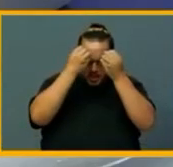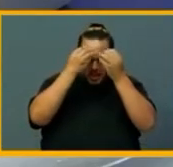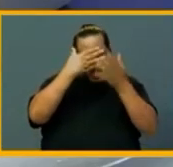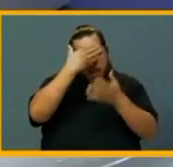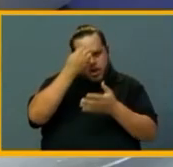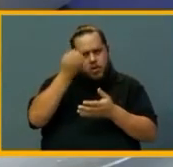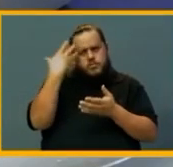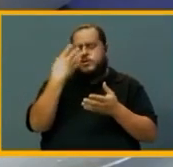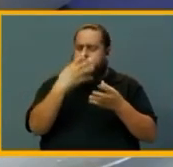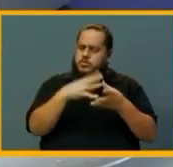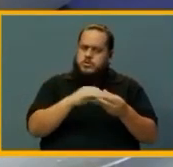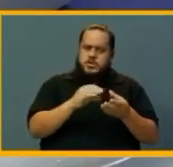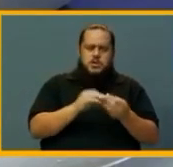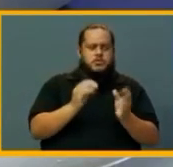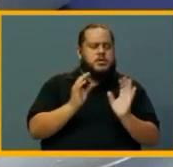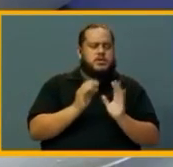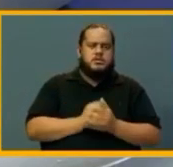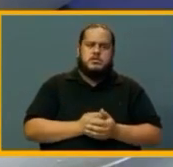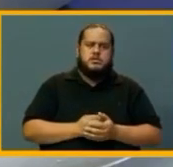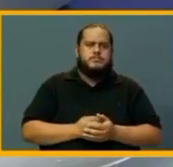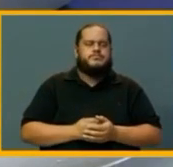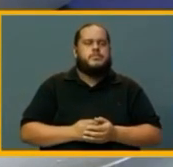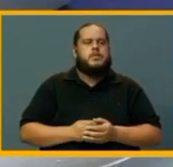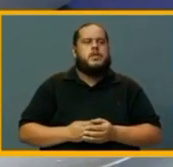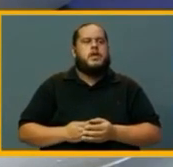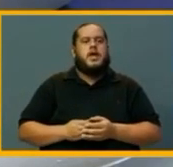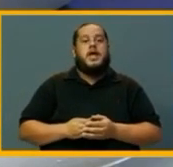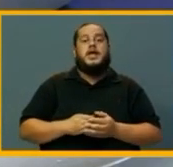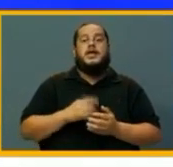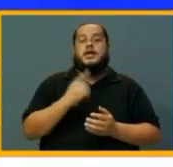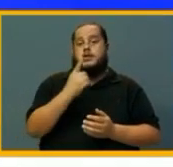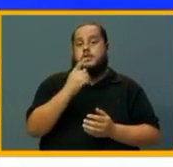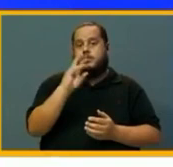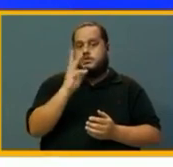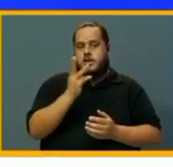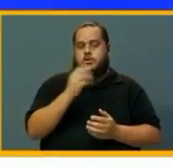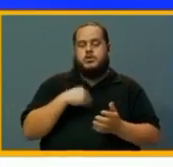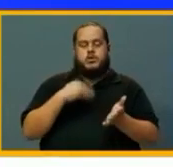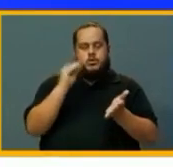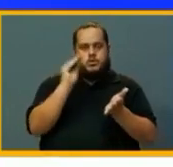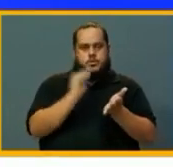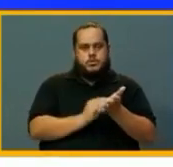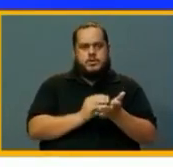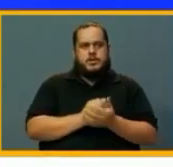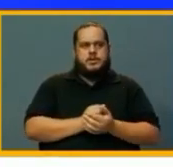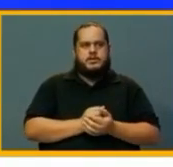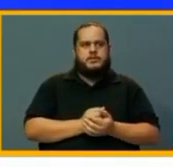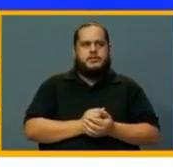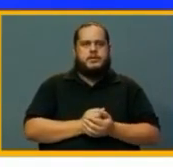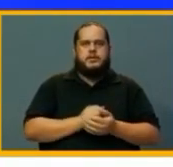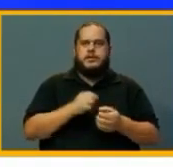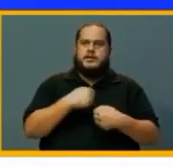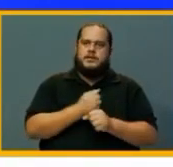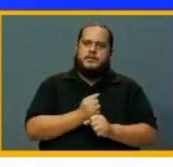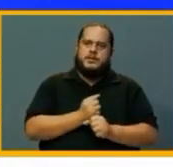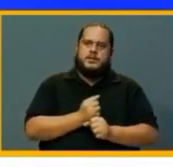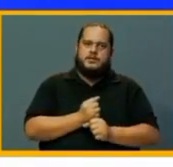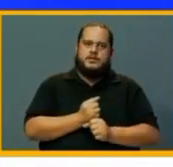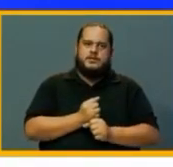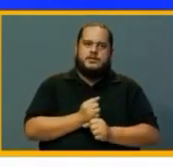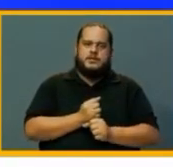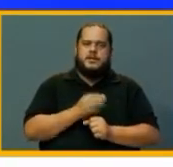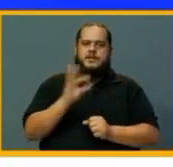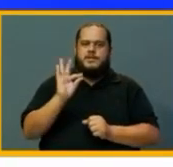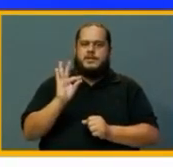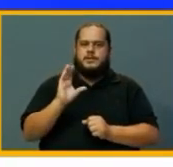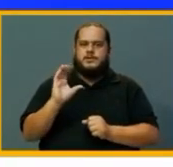en una urgencia, eso es cierto. Hay otro, hay uh-huh. un sexto que voy a colocarlo acá. De hecho, lo hizo Federico